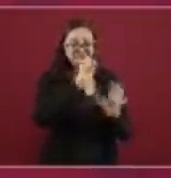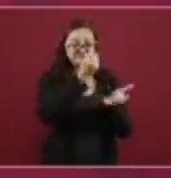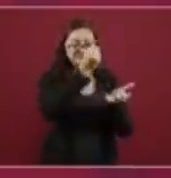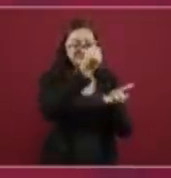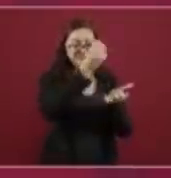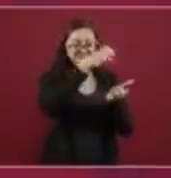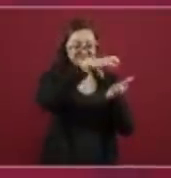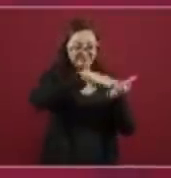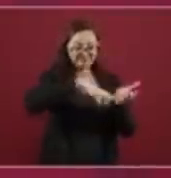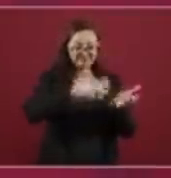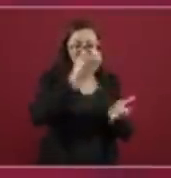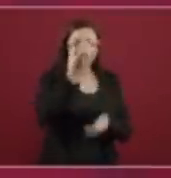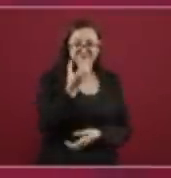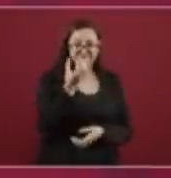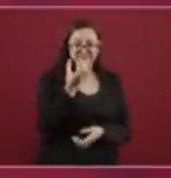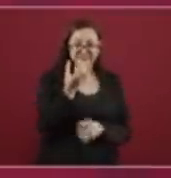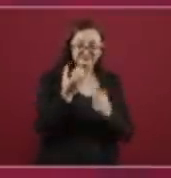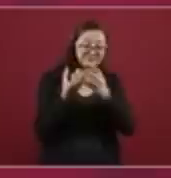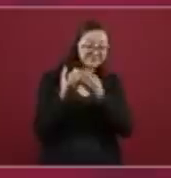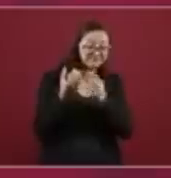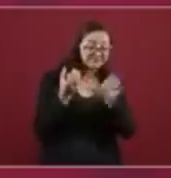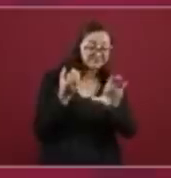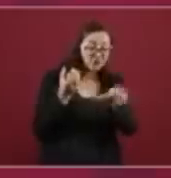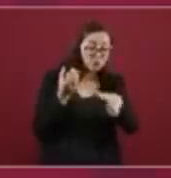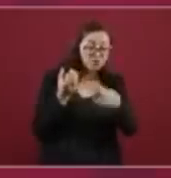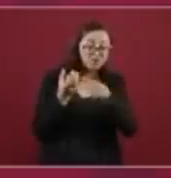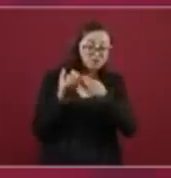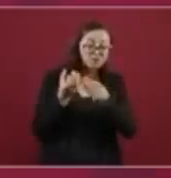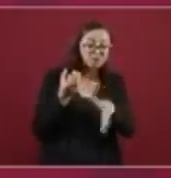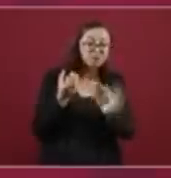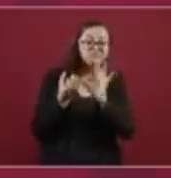a las comunidades ha sido muy poco,